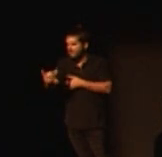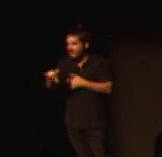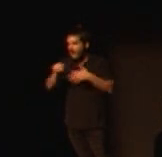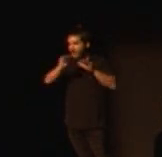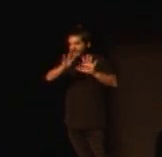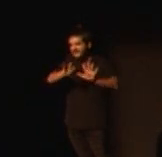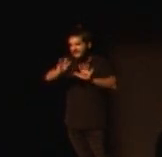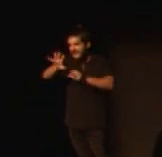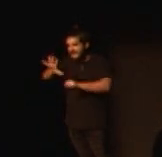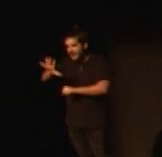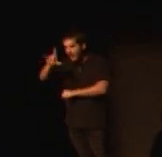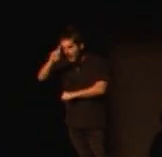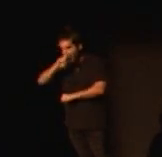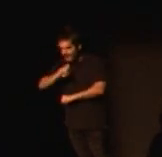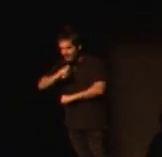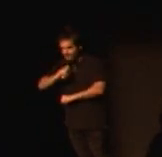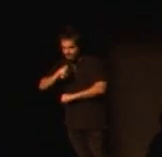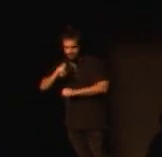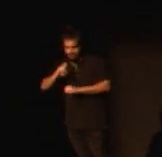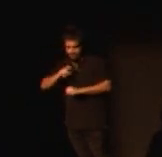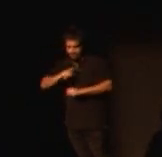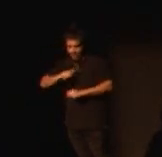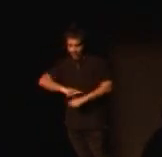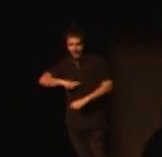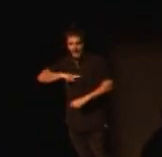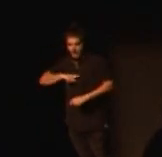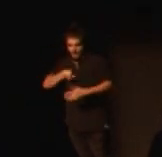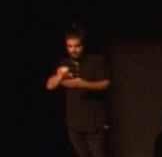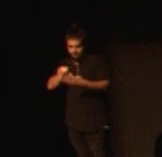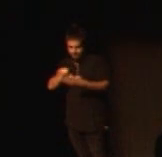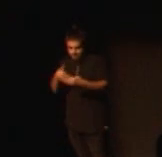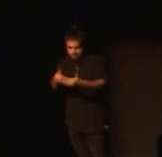años, está llena, como bien decís vosotros, de historias que han sumado